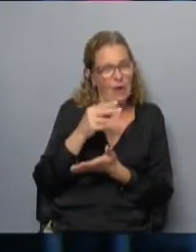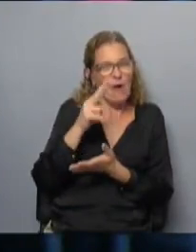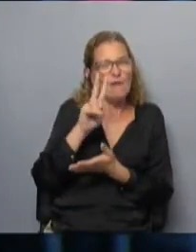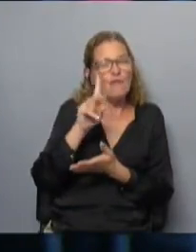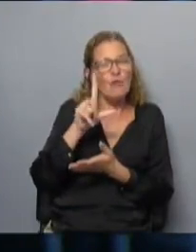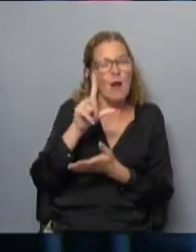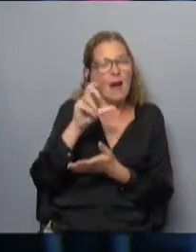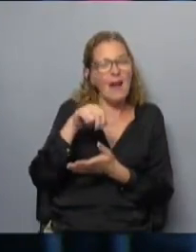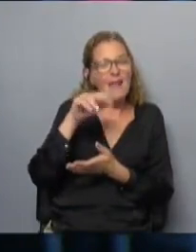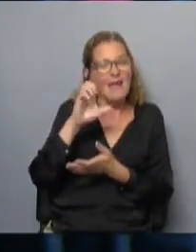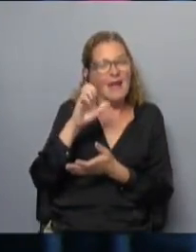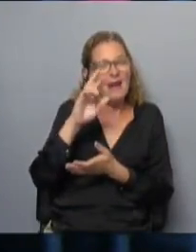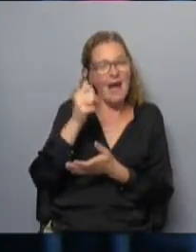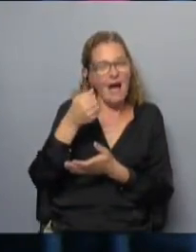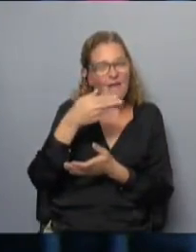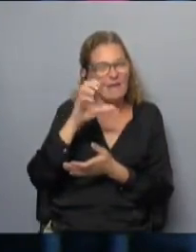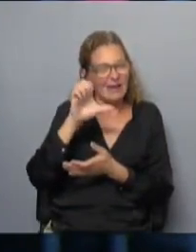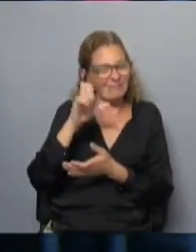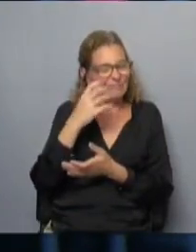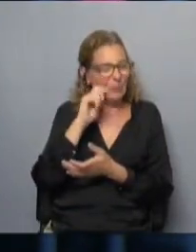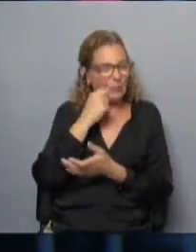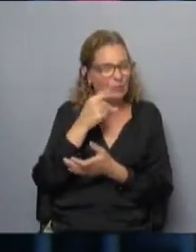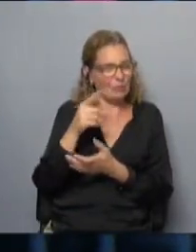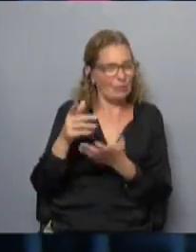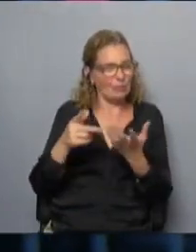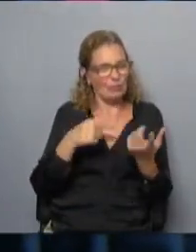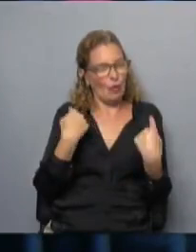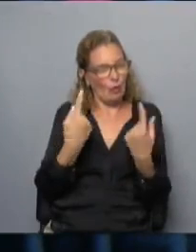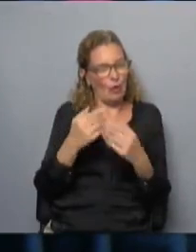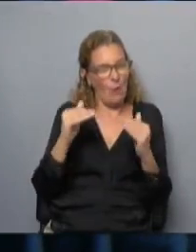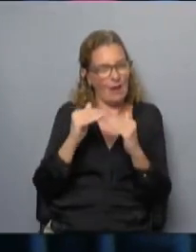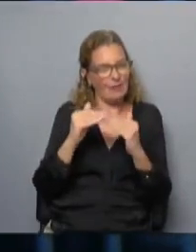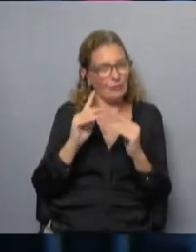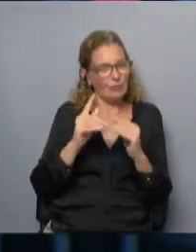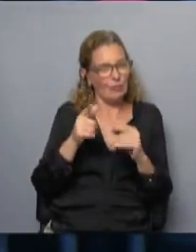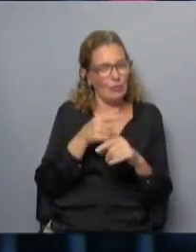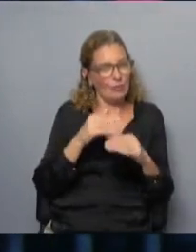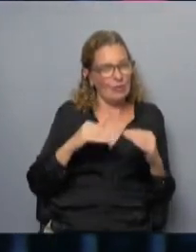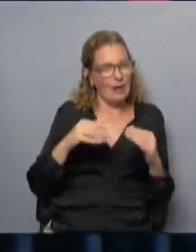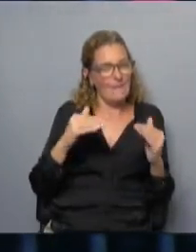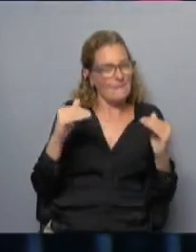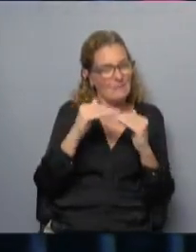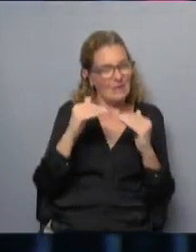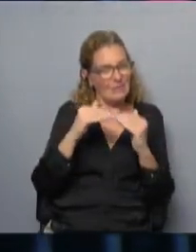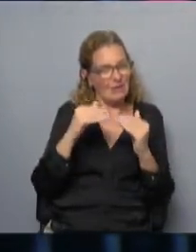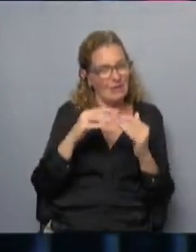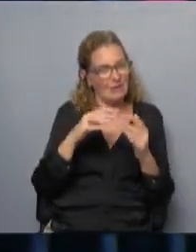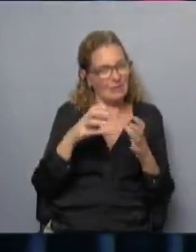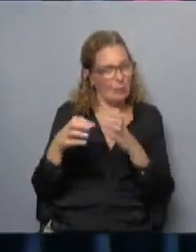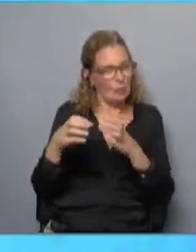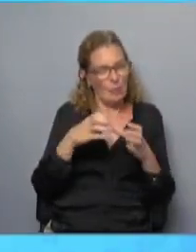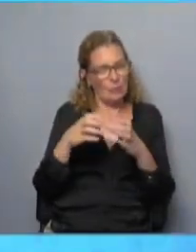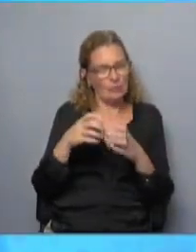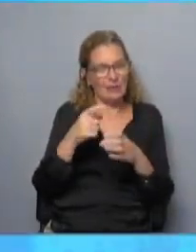poco porque en realidad somos todos medio vulnerables y sin embargo no todos estamos en la misma vulnerabilidad si